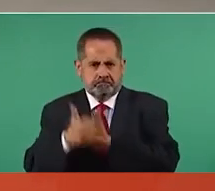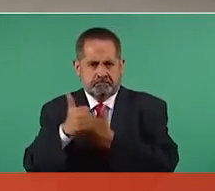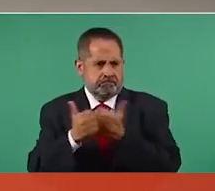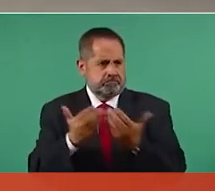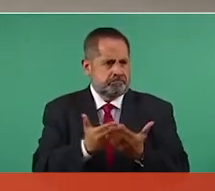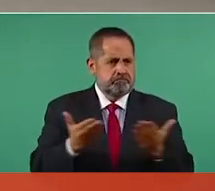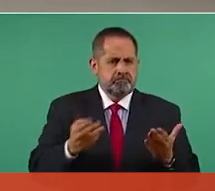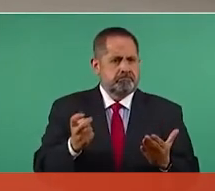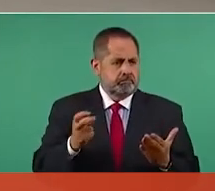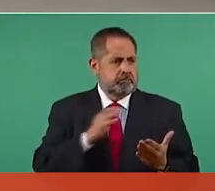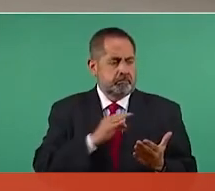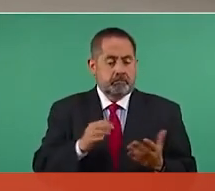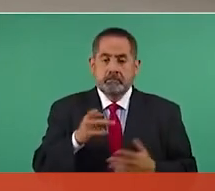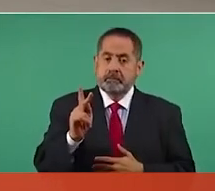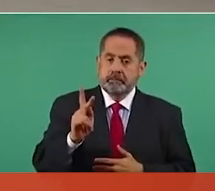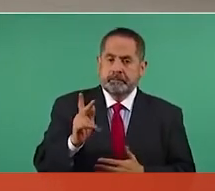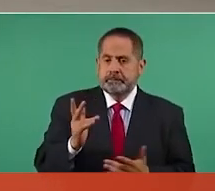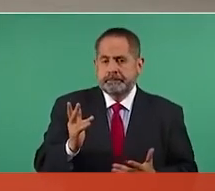Pero no es posible